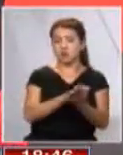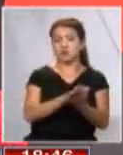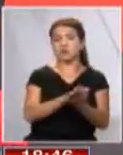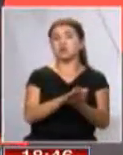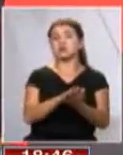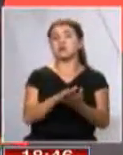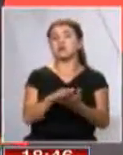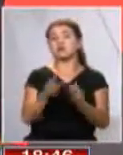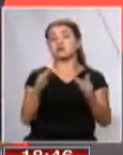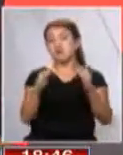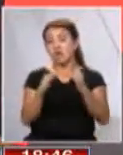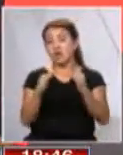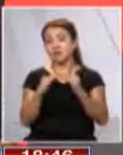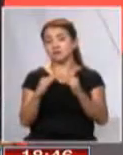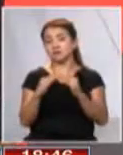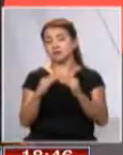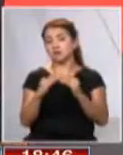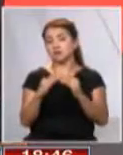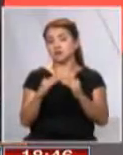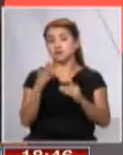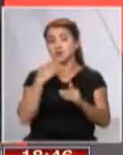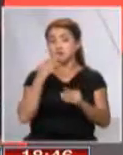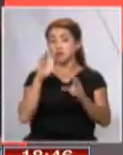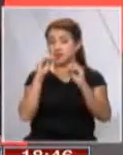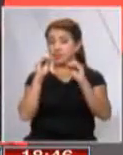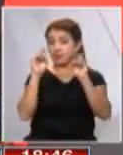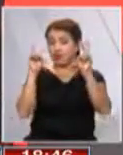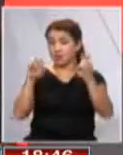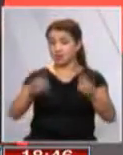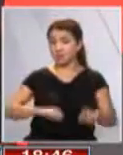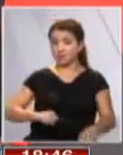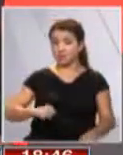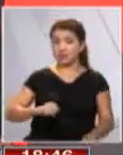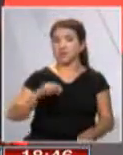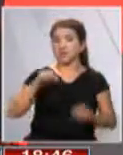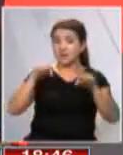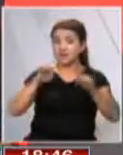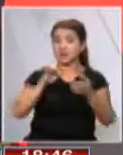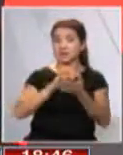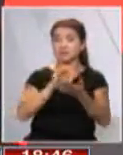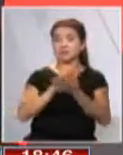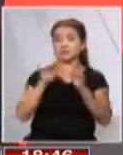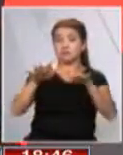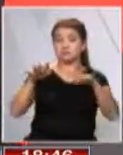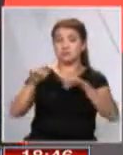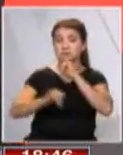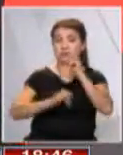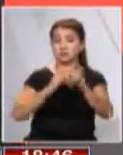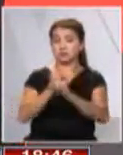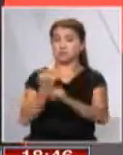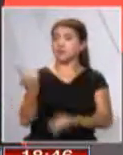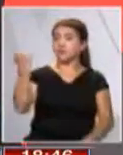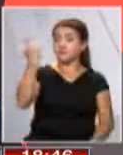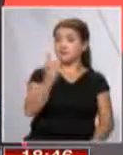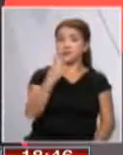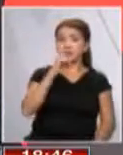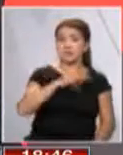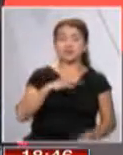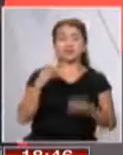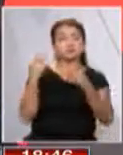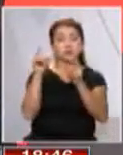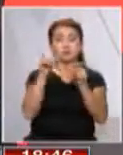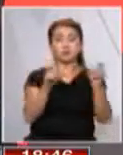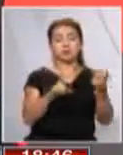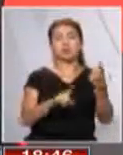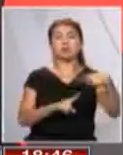sus casas o sus hogares y comencé a hablar del aborto yo creo que es mucho más relevante en esta fecha en un seminario internacional que vienen a chile muchas personas